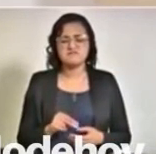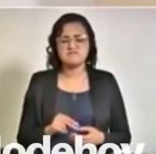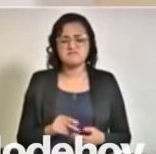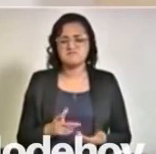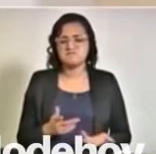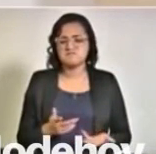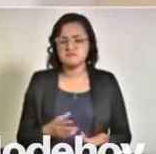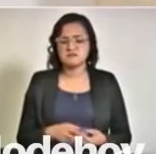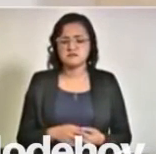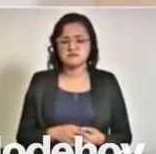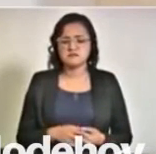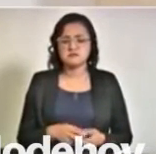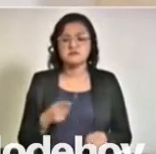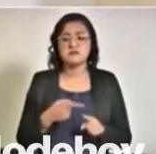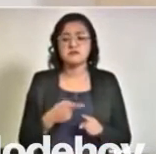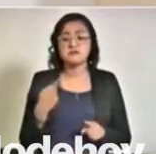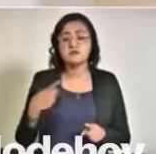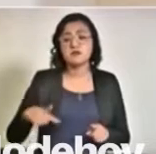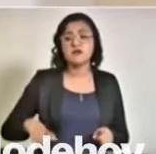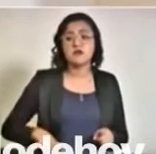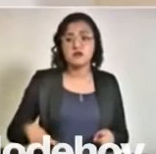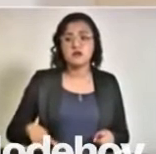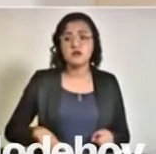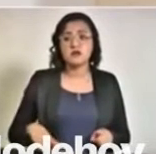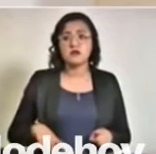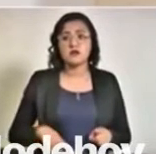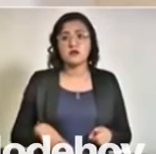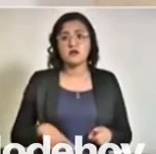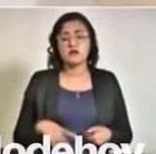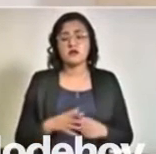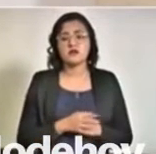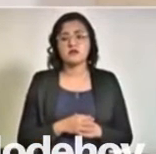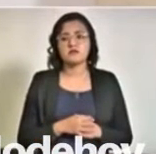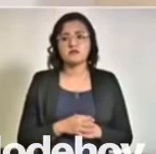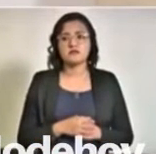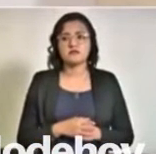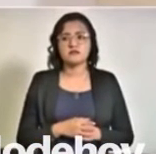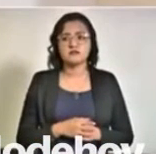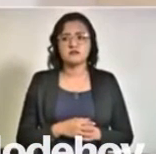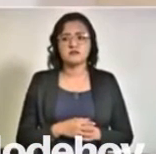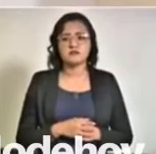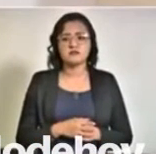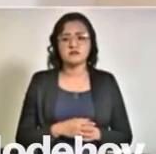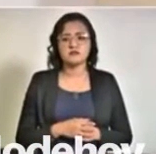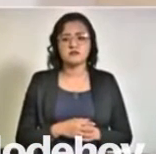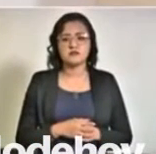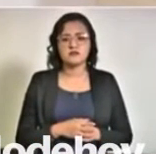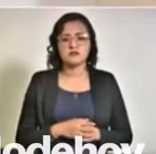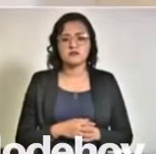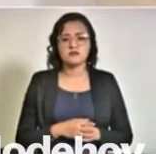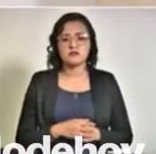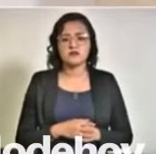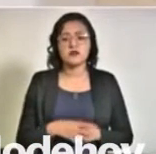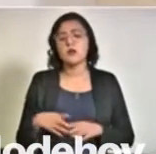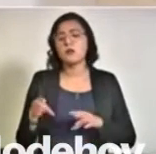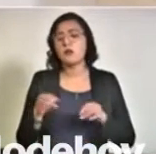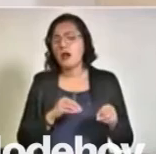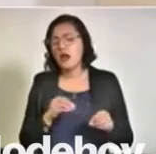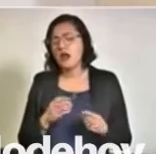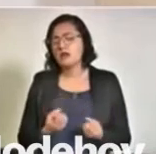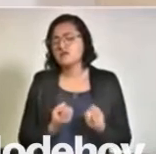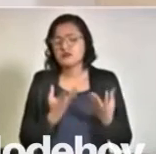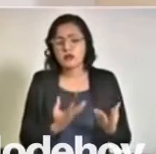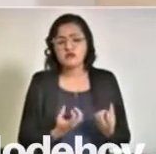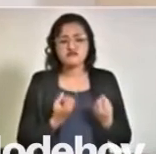que el gobierno actual le van a mover a otorgar concesiones y privilegios